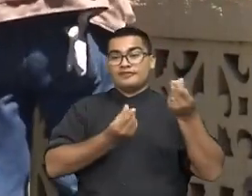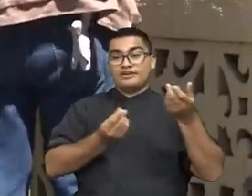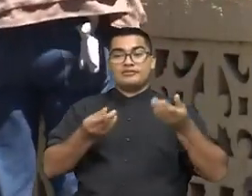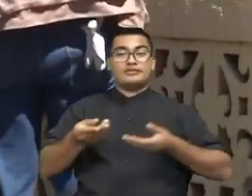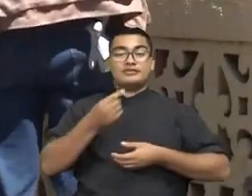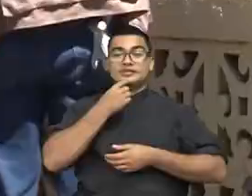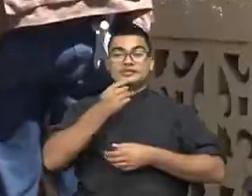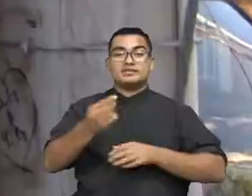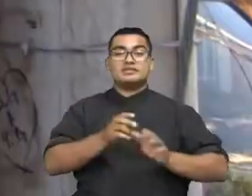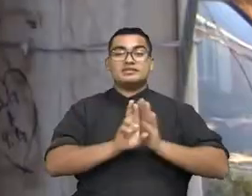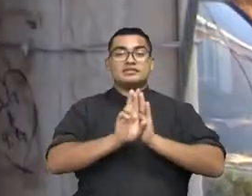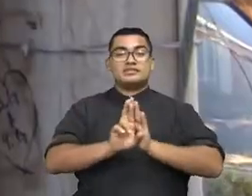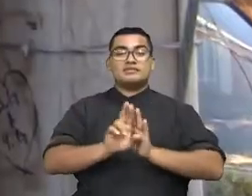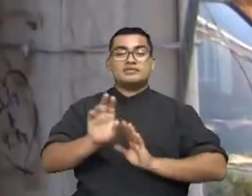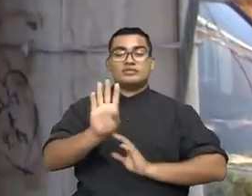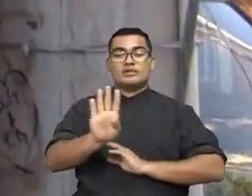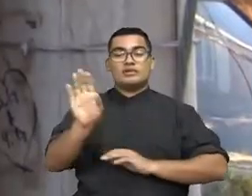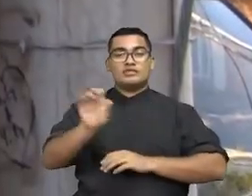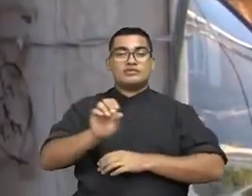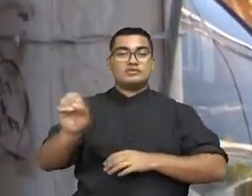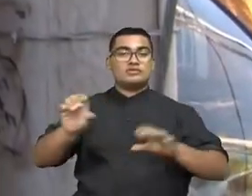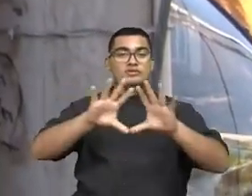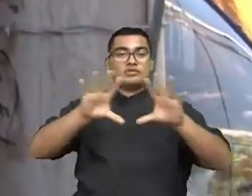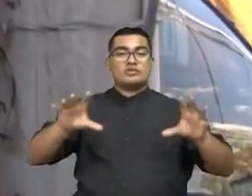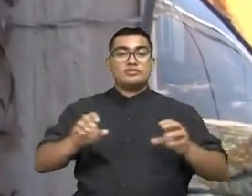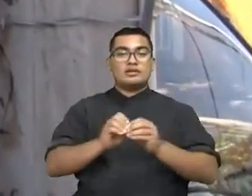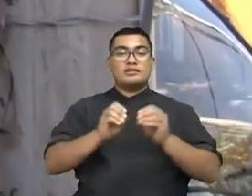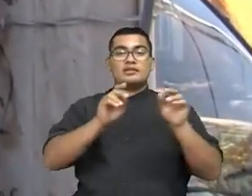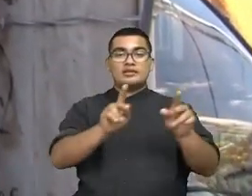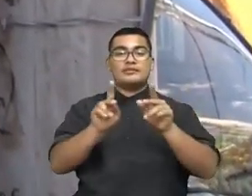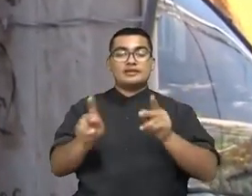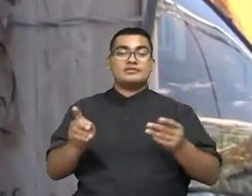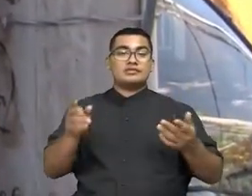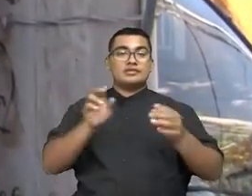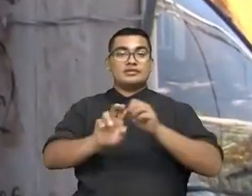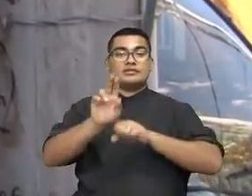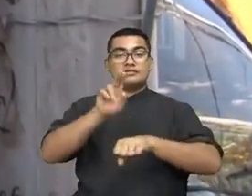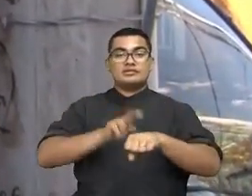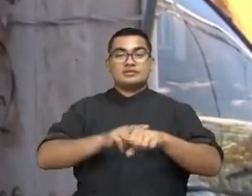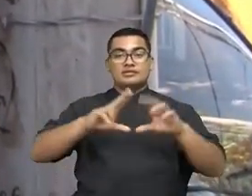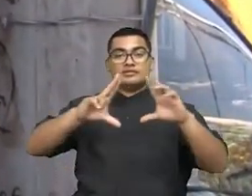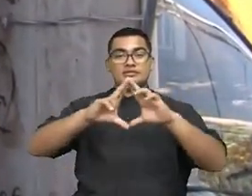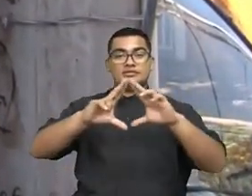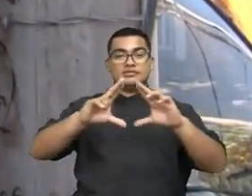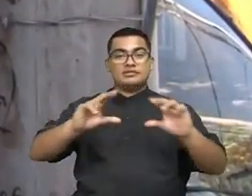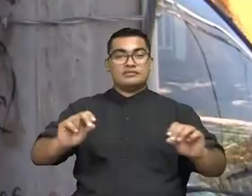solo representa al 4% del total de los consumidores a nivel nacional.